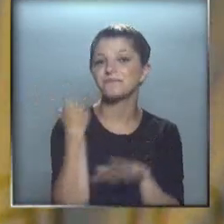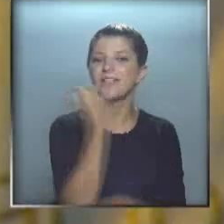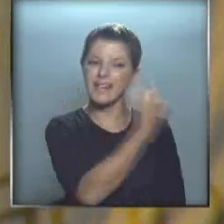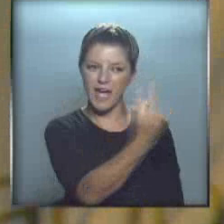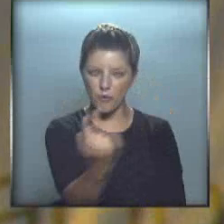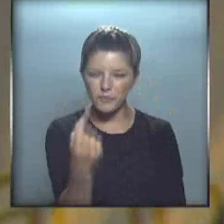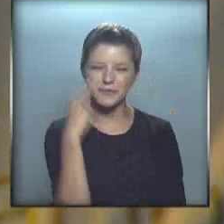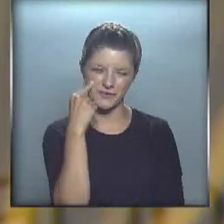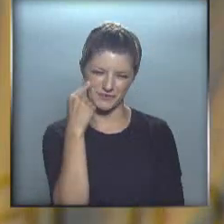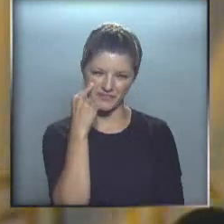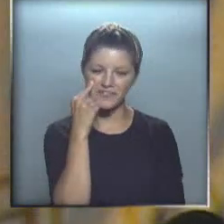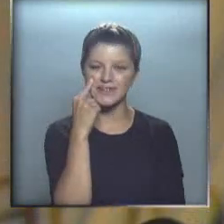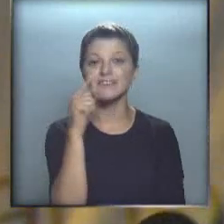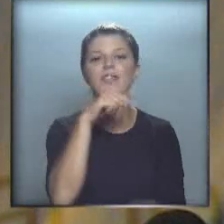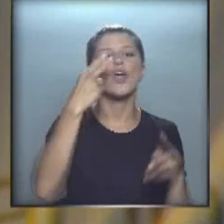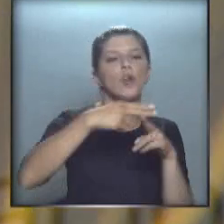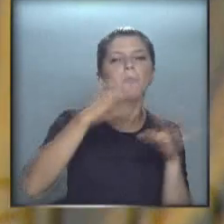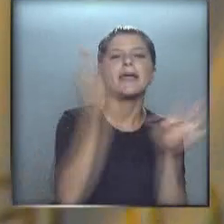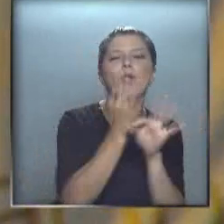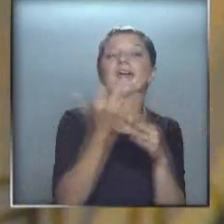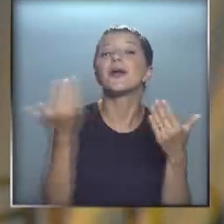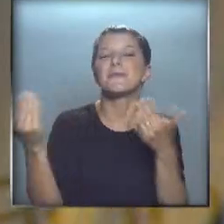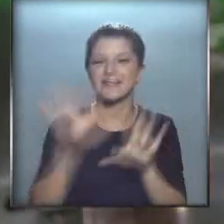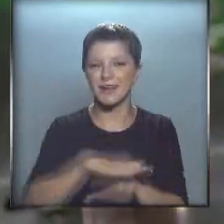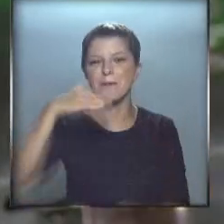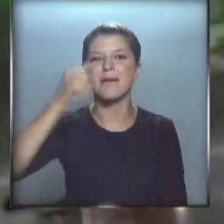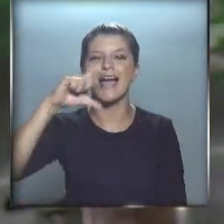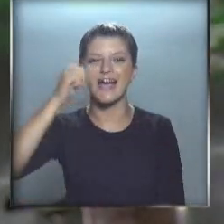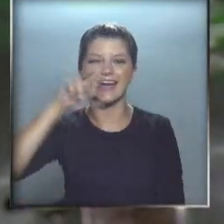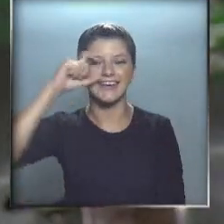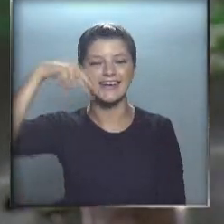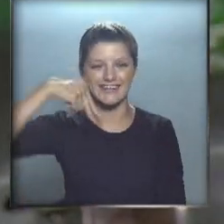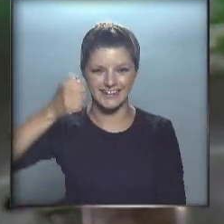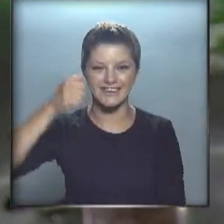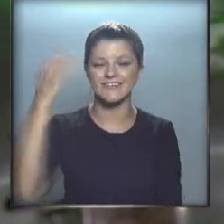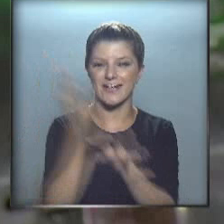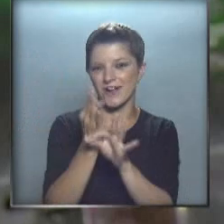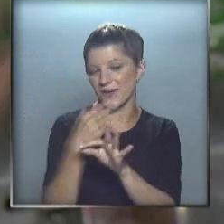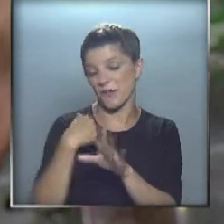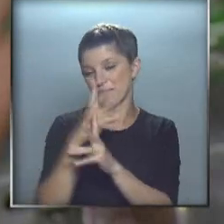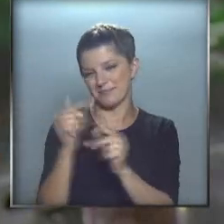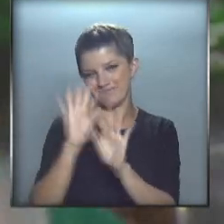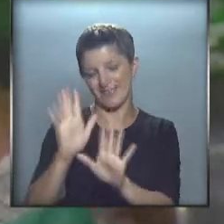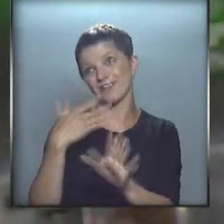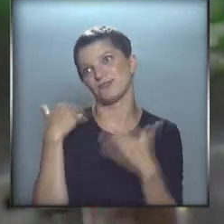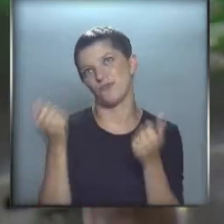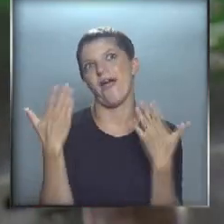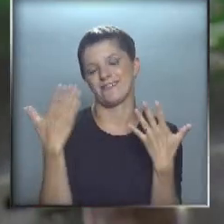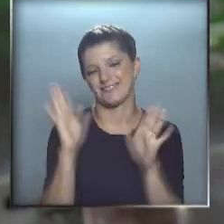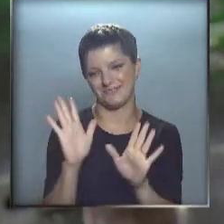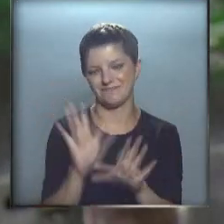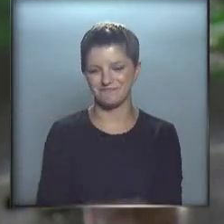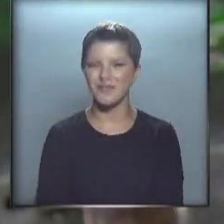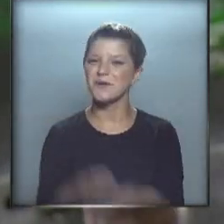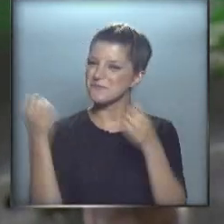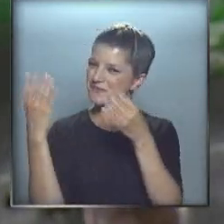conozcan. Así que, nombre y colegio, Macarena, empecemos por usted. Macarena y colegio ya lo terminé por ser. ¿Lo terminó? No, no, sí. Muy